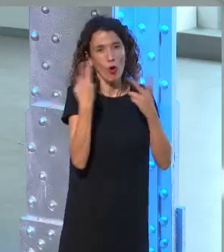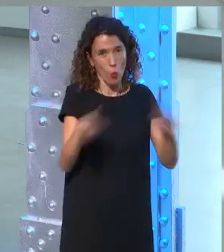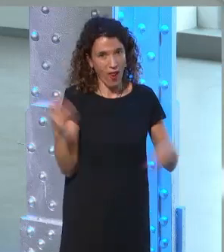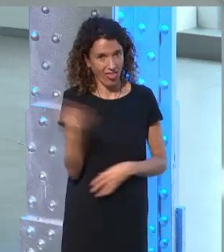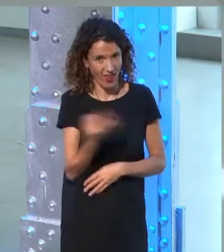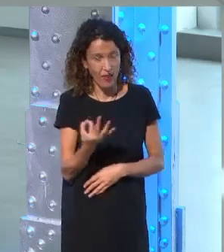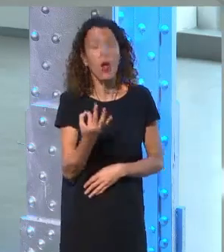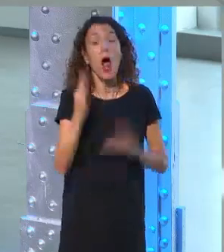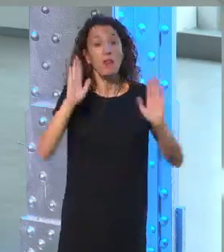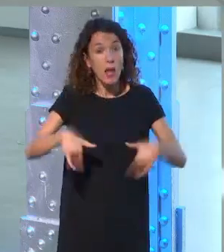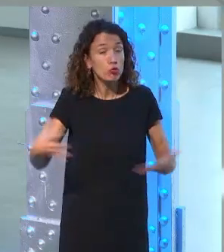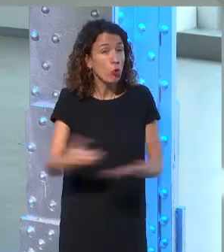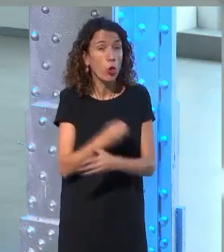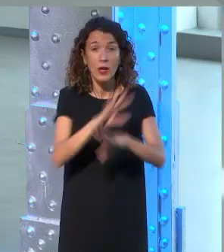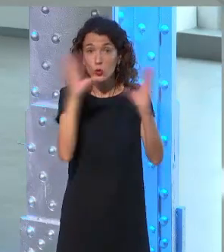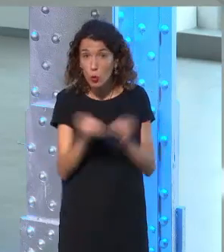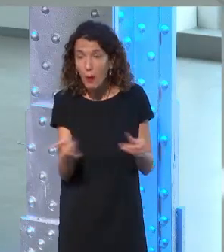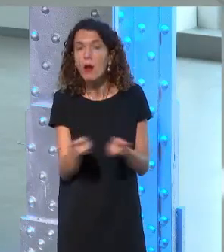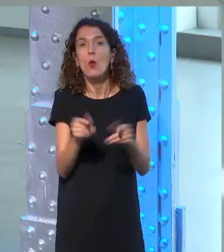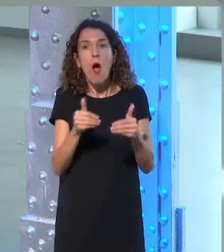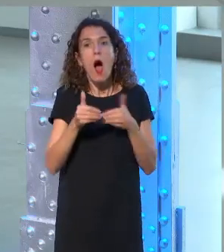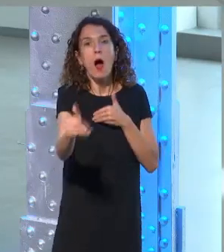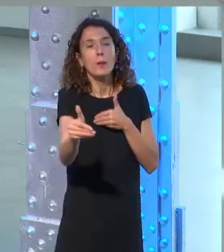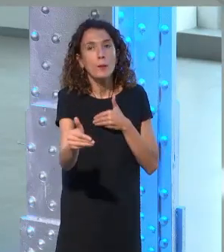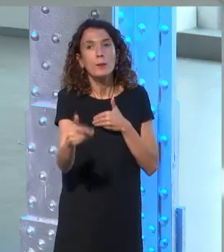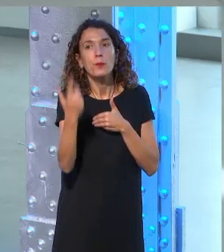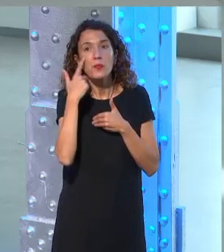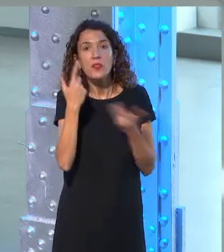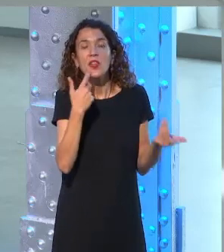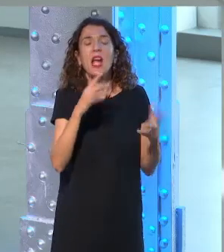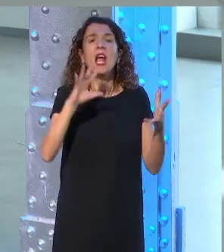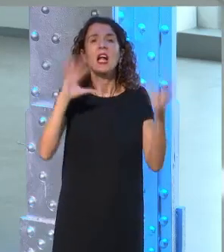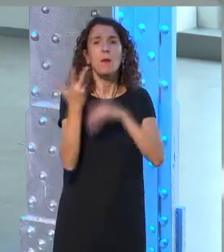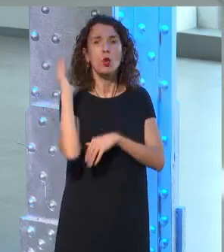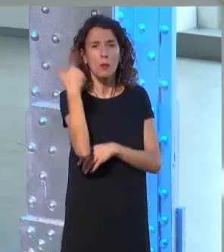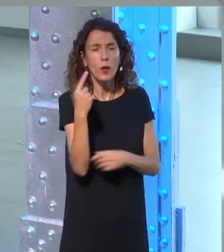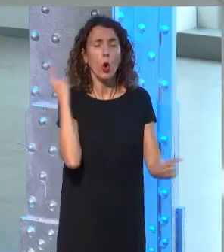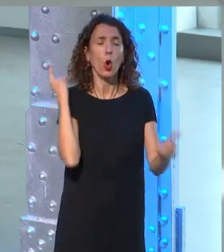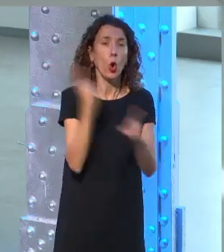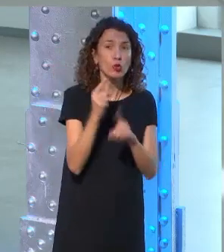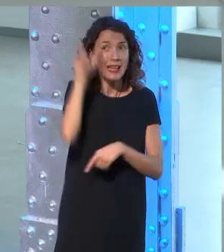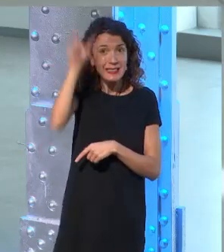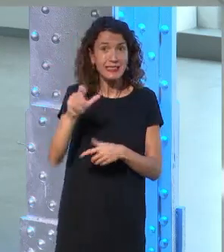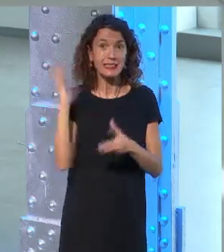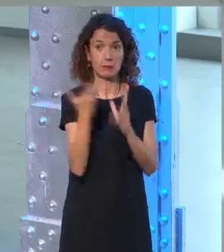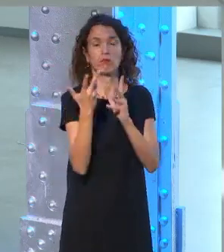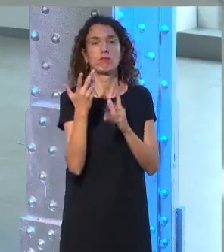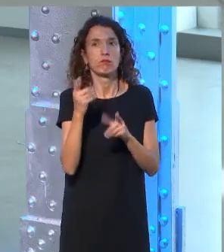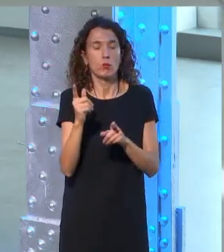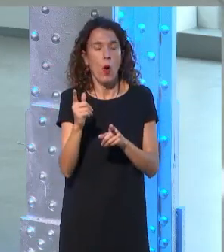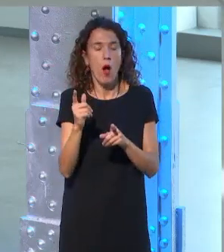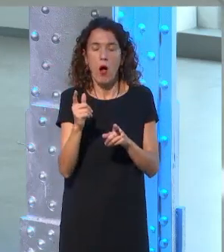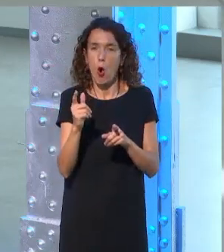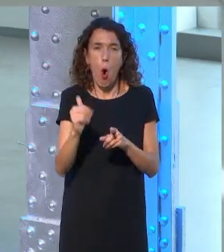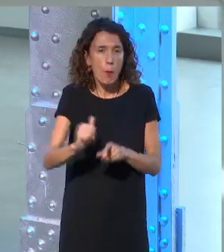Y por lo tanto, al final de todo, un inversor de largo plazo dice, oye, el cambio climático, la lucha contra él, es una oportunidad que hay que